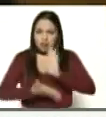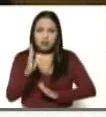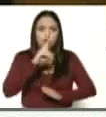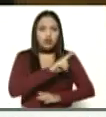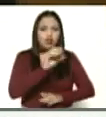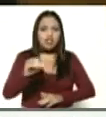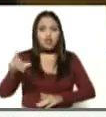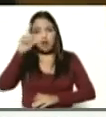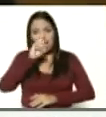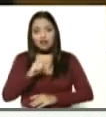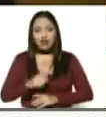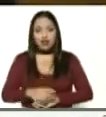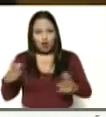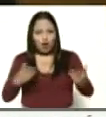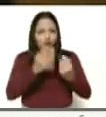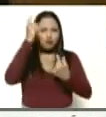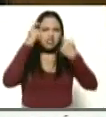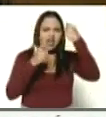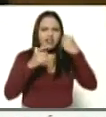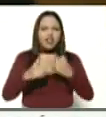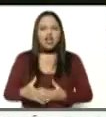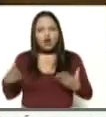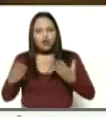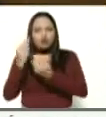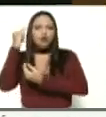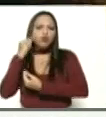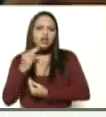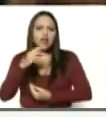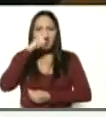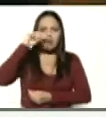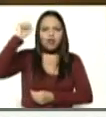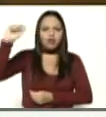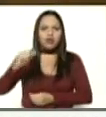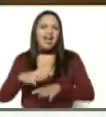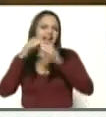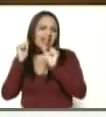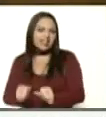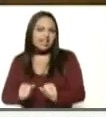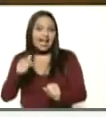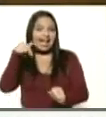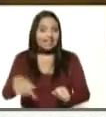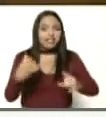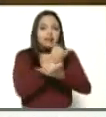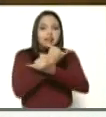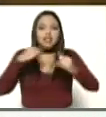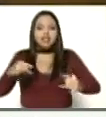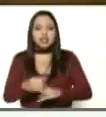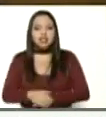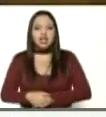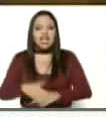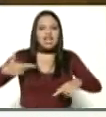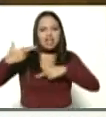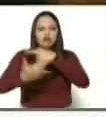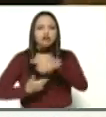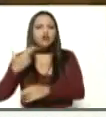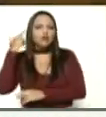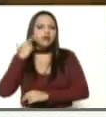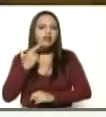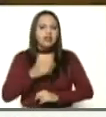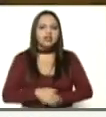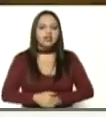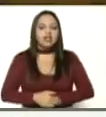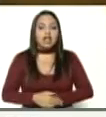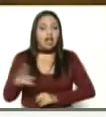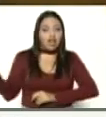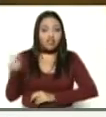con Chávez, con Bolívar y con Maduro a garantizar esta independencia en la revolución bolivariana, en